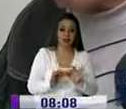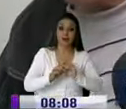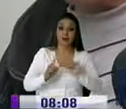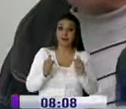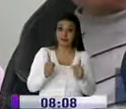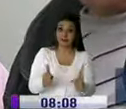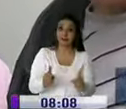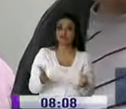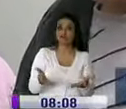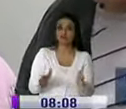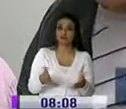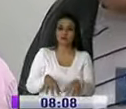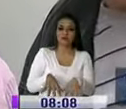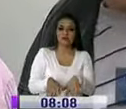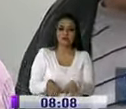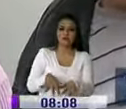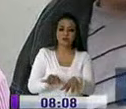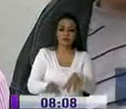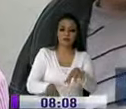hecho. Uh-huh. Eso